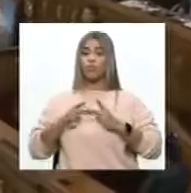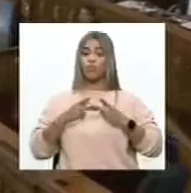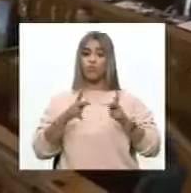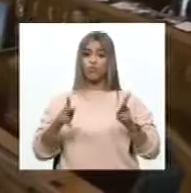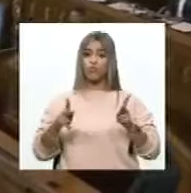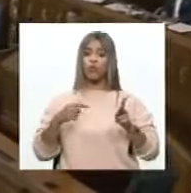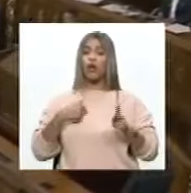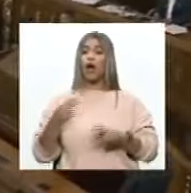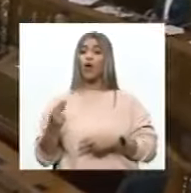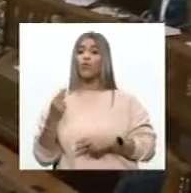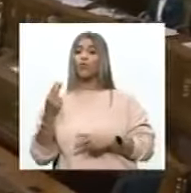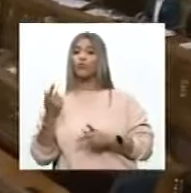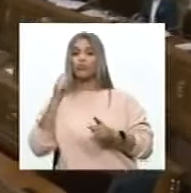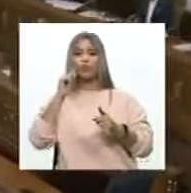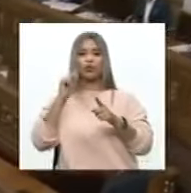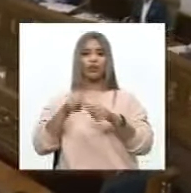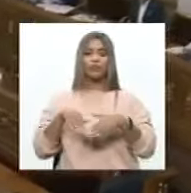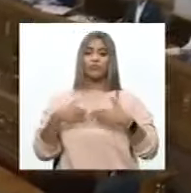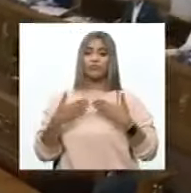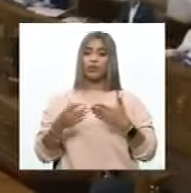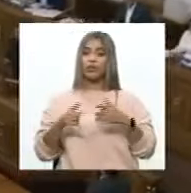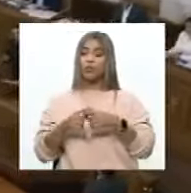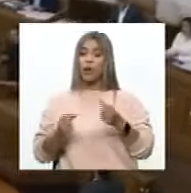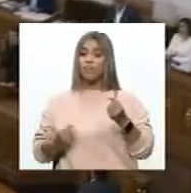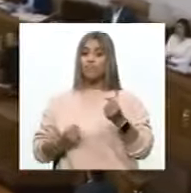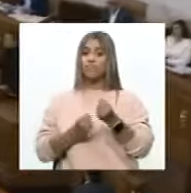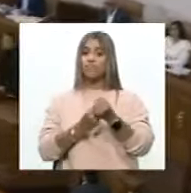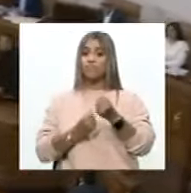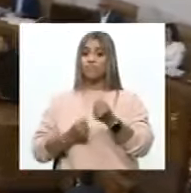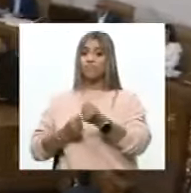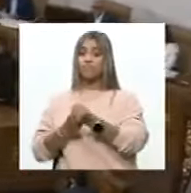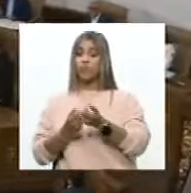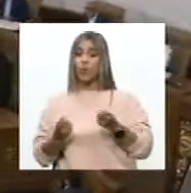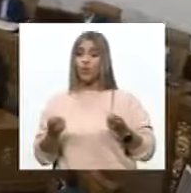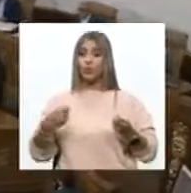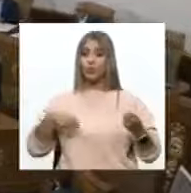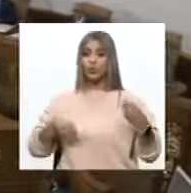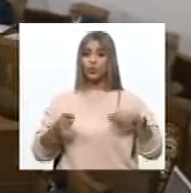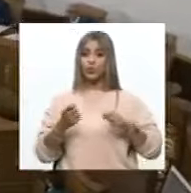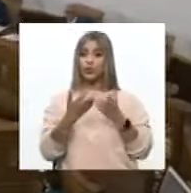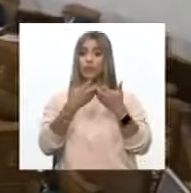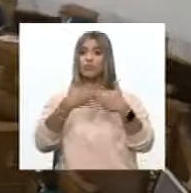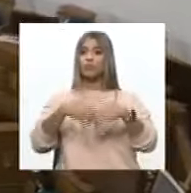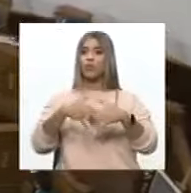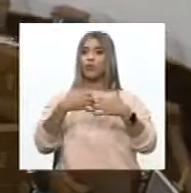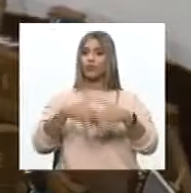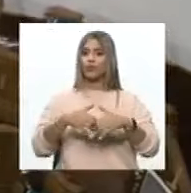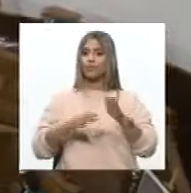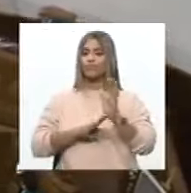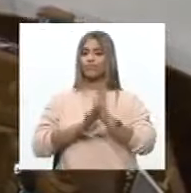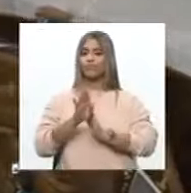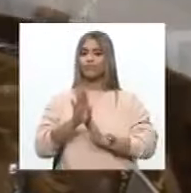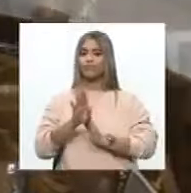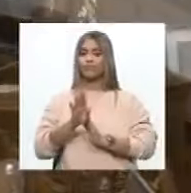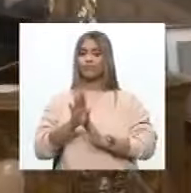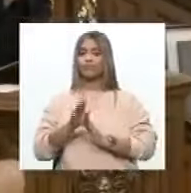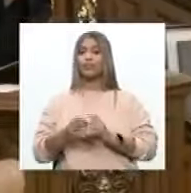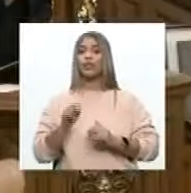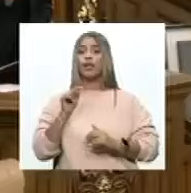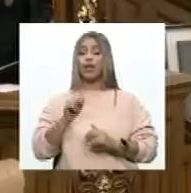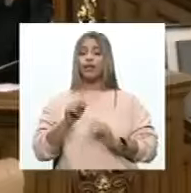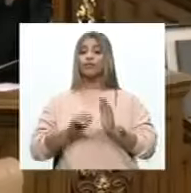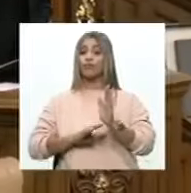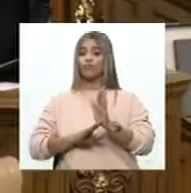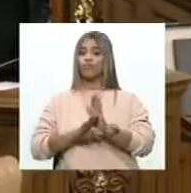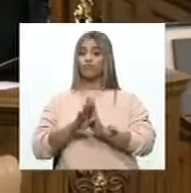hemos utilizado con la finalidad de fortalecer las capacidades productivas. Por cierto, capacidad